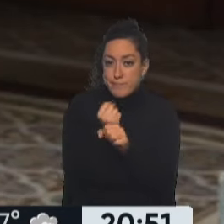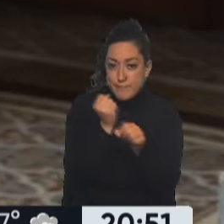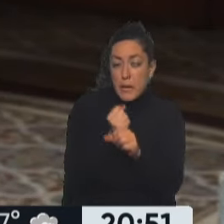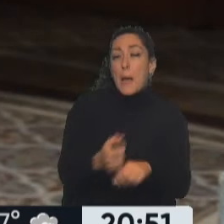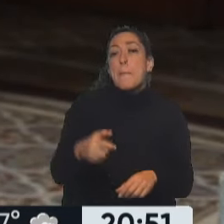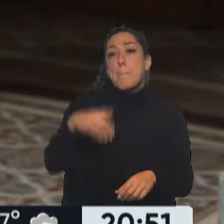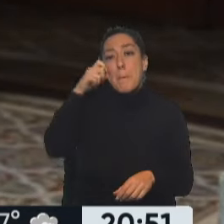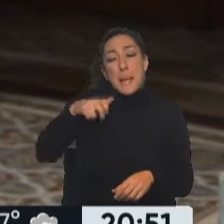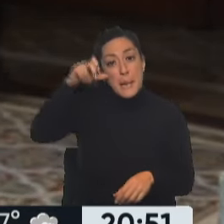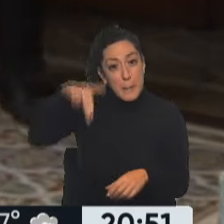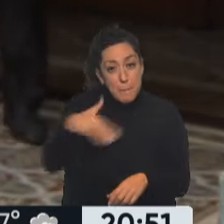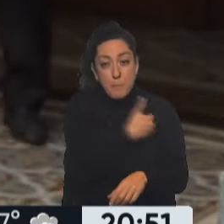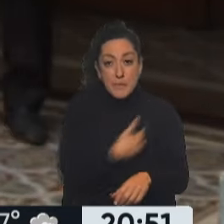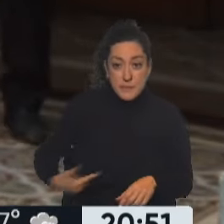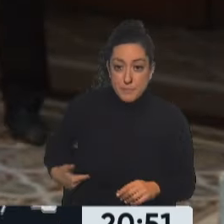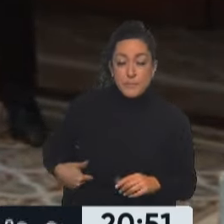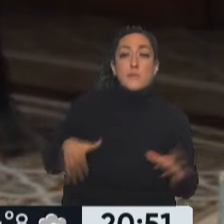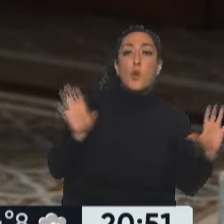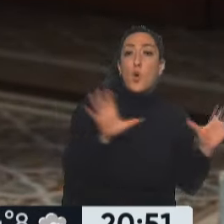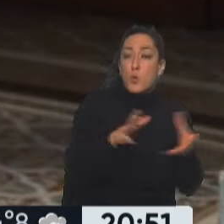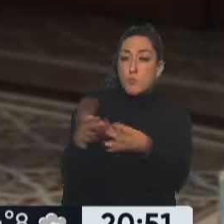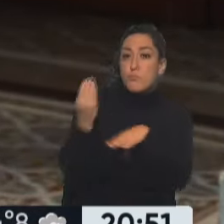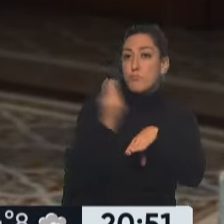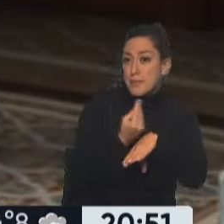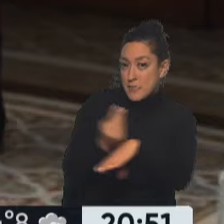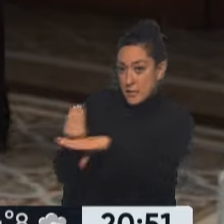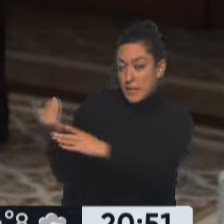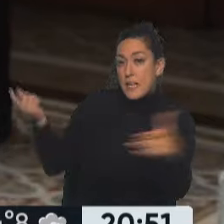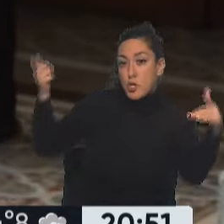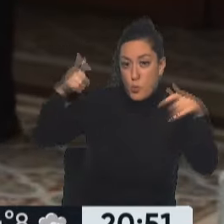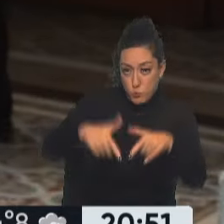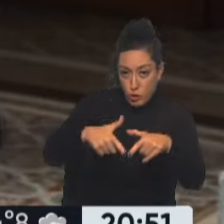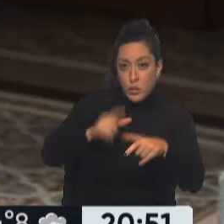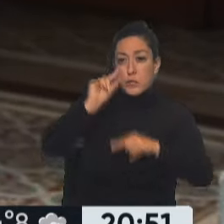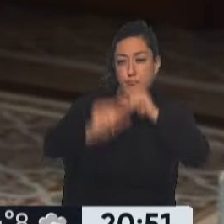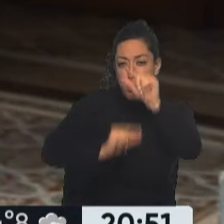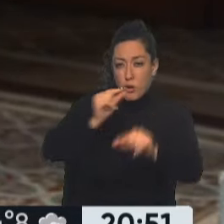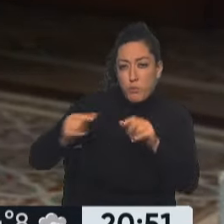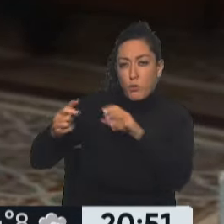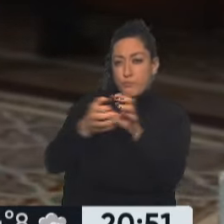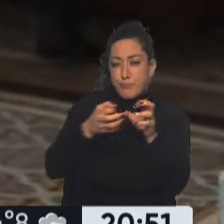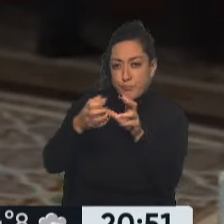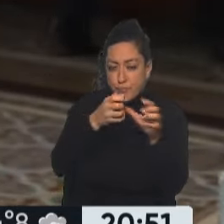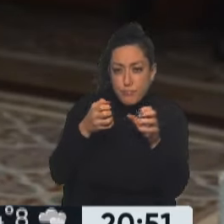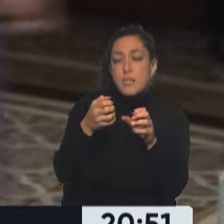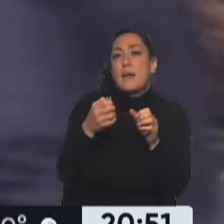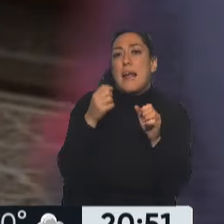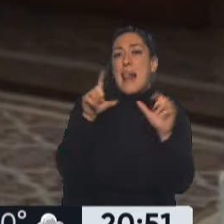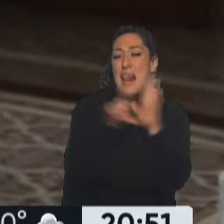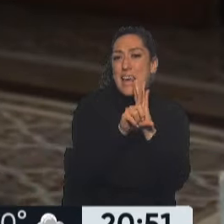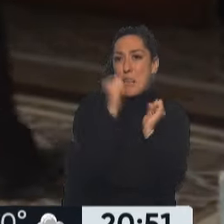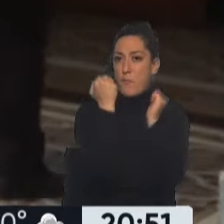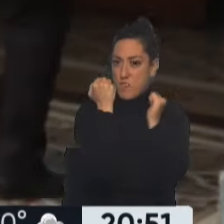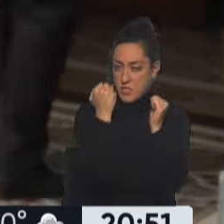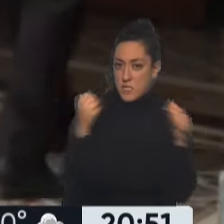Menem se reúne con representantes de los bloques dialoguistas para empezar a debatir ley bases y también lo que tiene